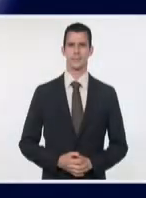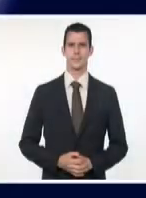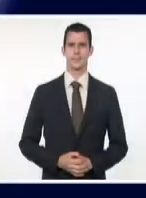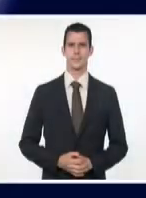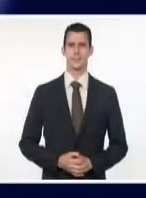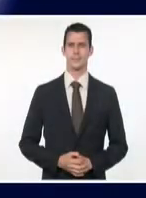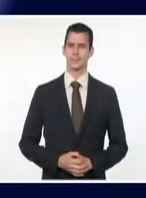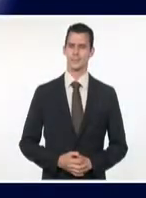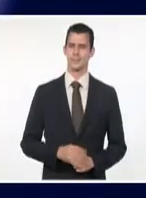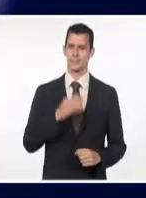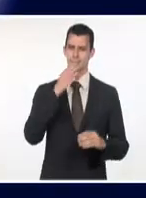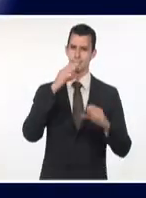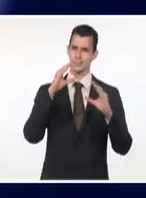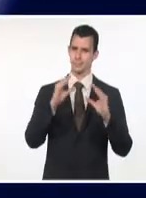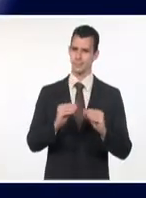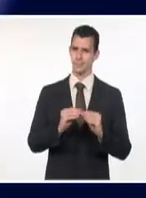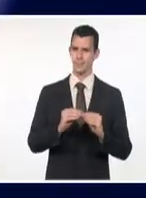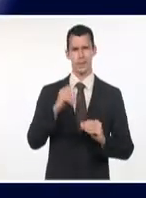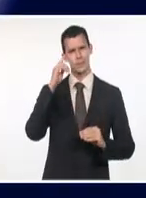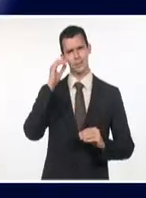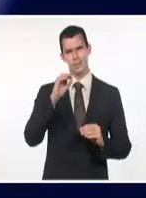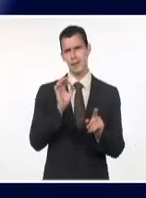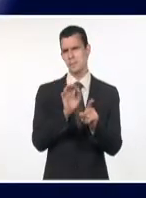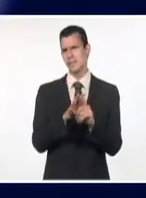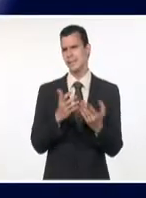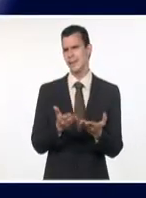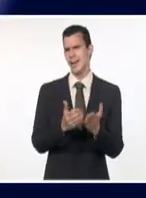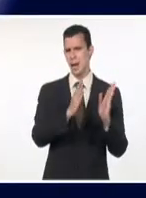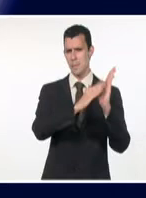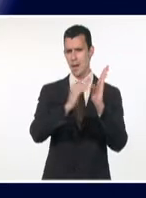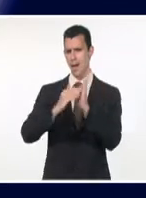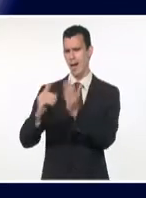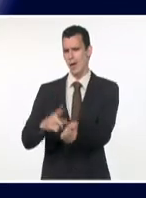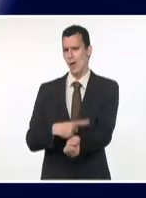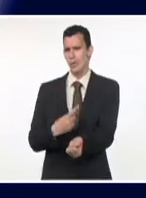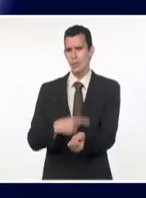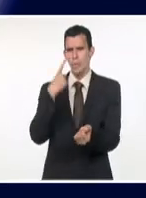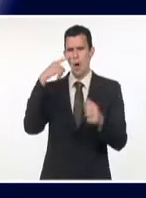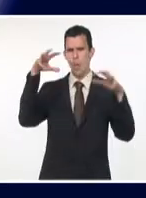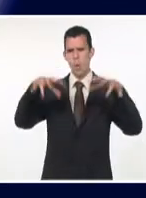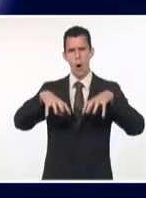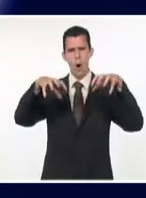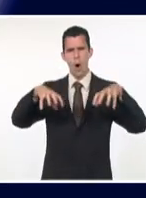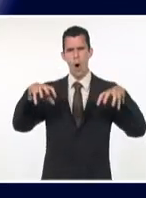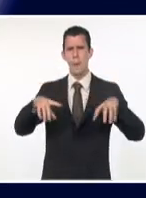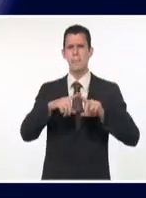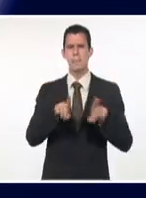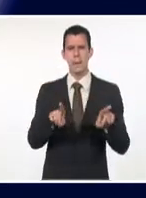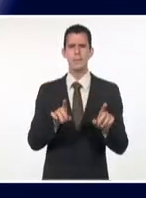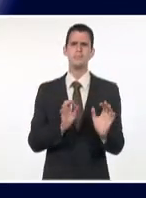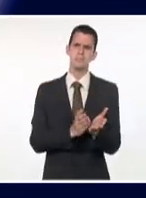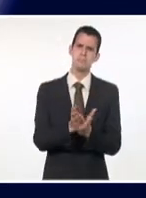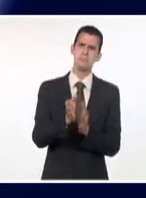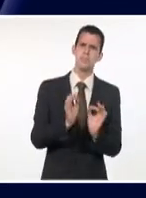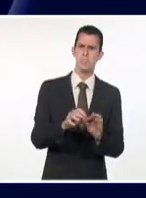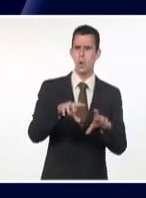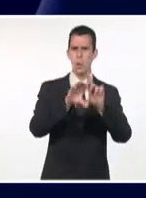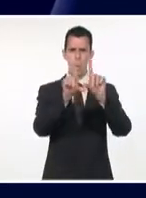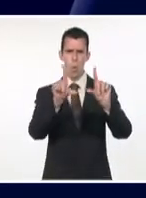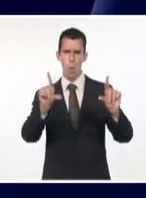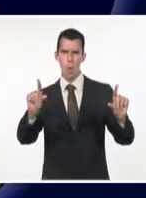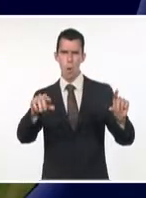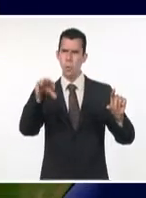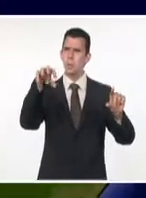buenas noches aunque comienza el periodo lluvioso todavía se reportan aisladas precipitaciones a lo largo de todo nuestro país